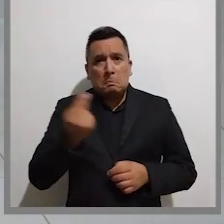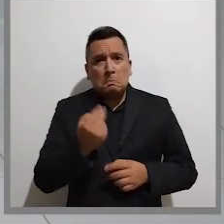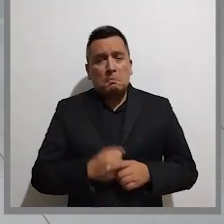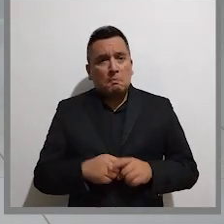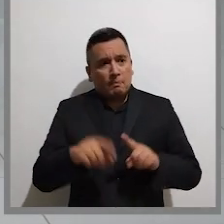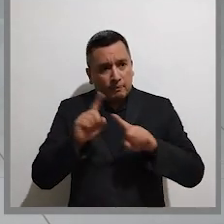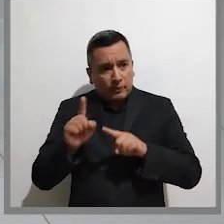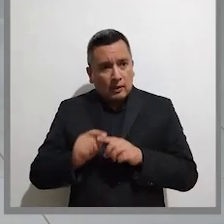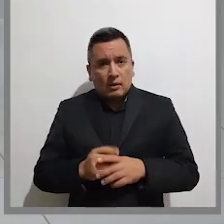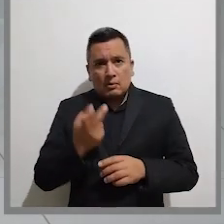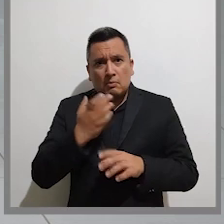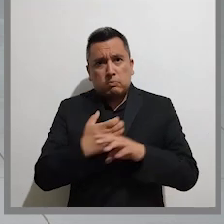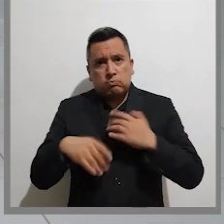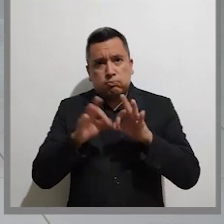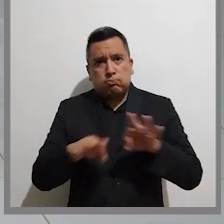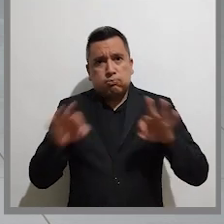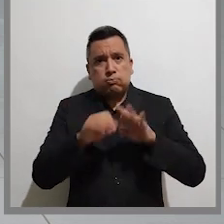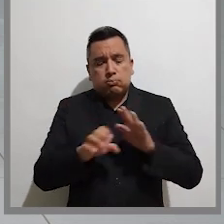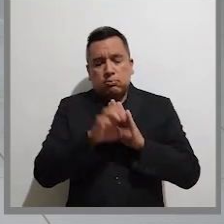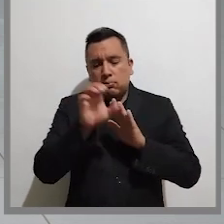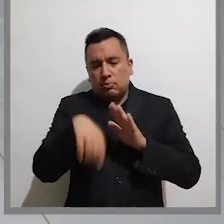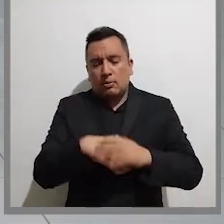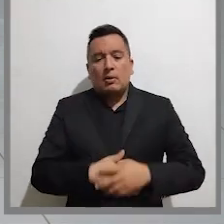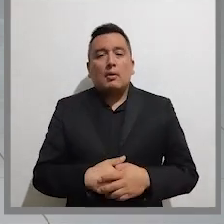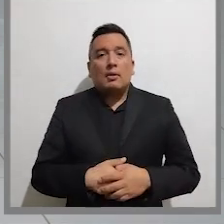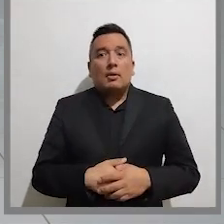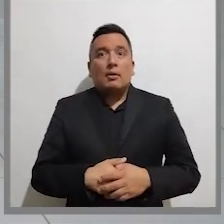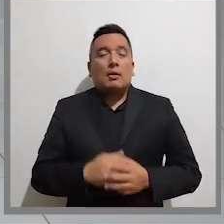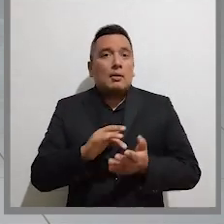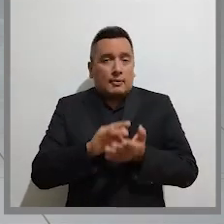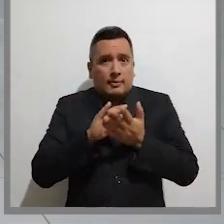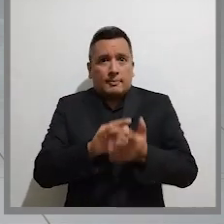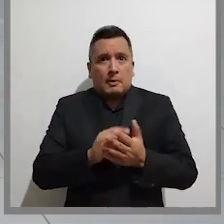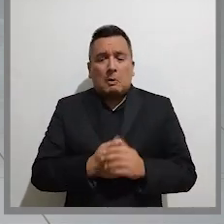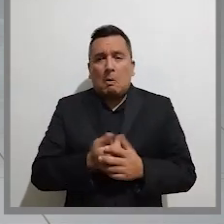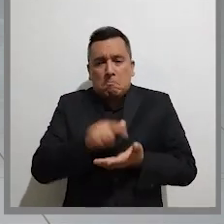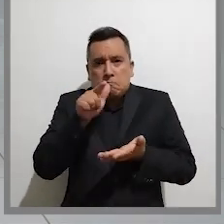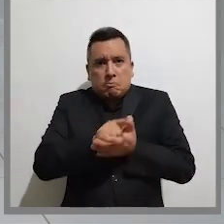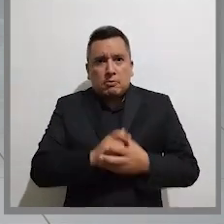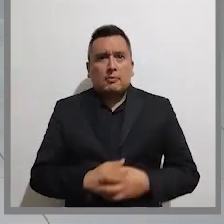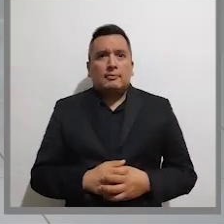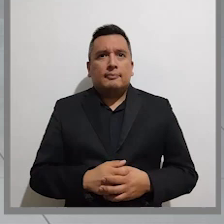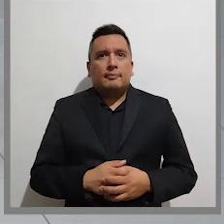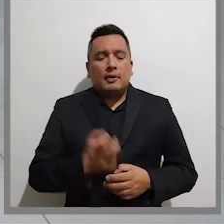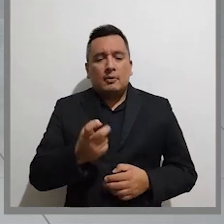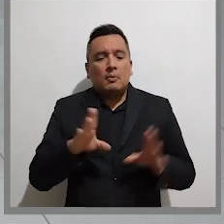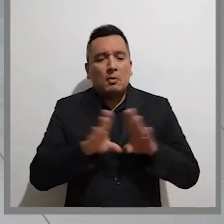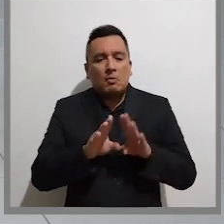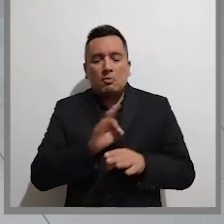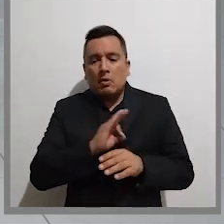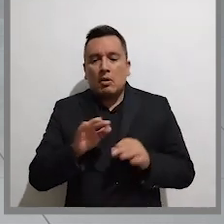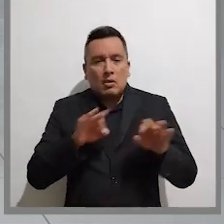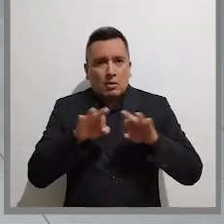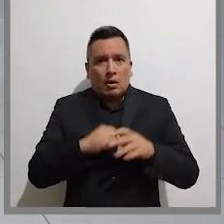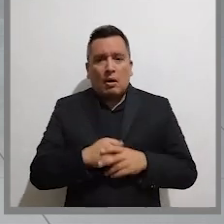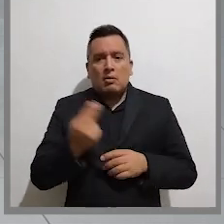de diferentes elementos importantes. Por ejemplo, puede ser uno el apoyo o la red legal de cómo se va a